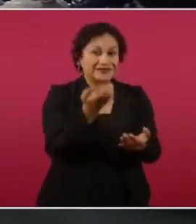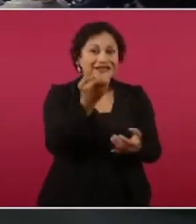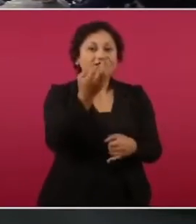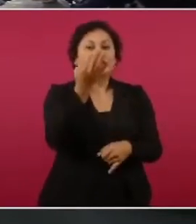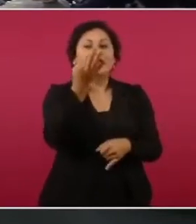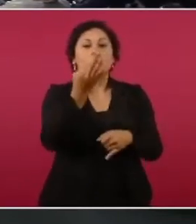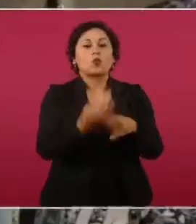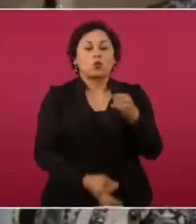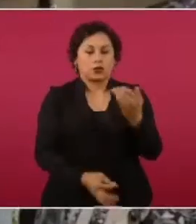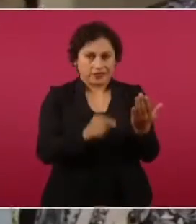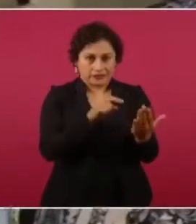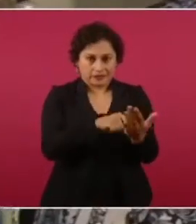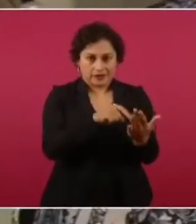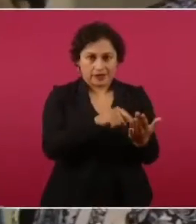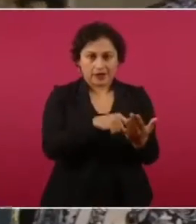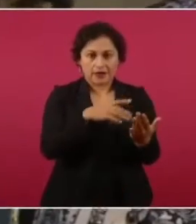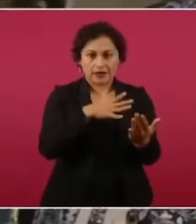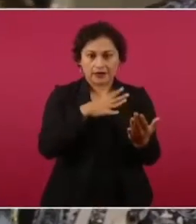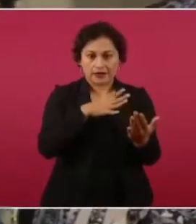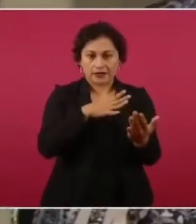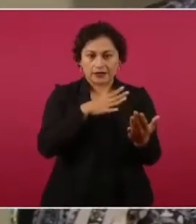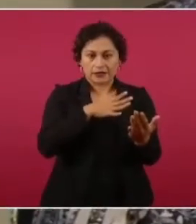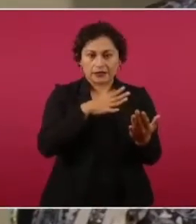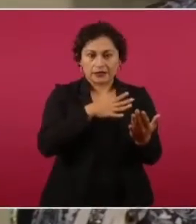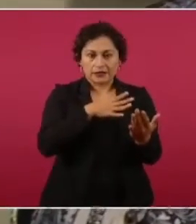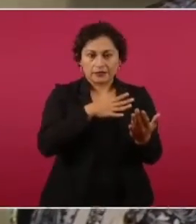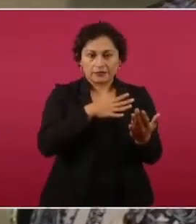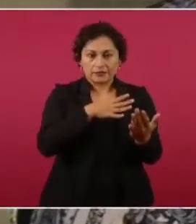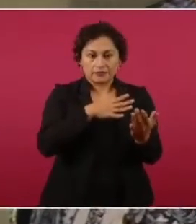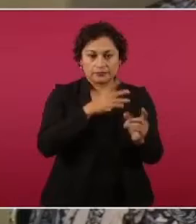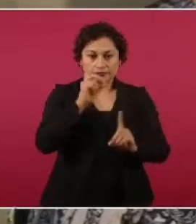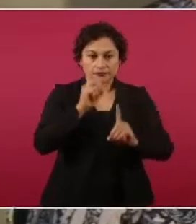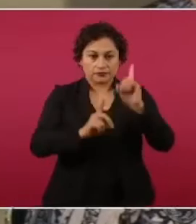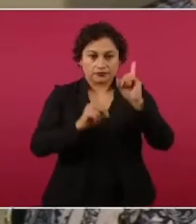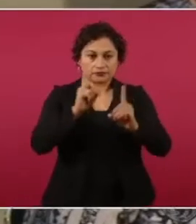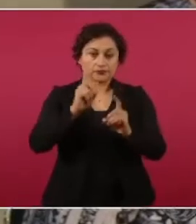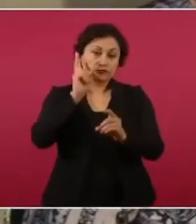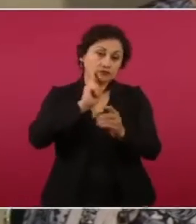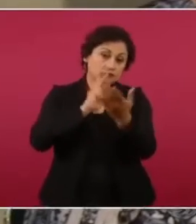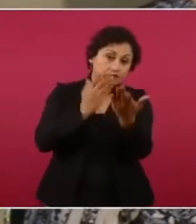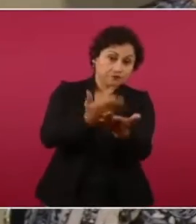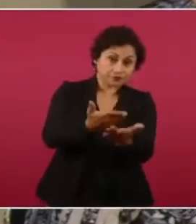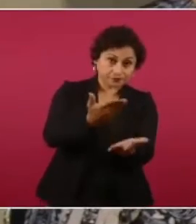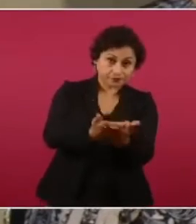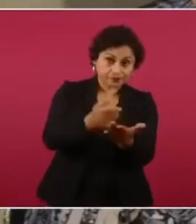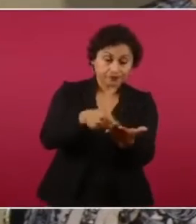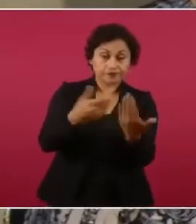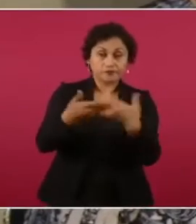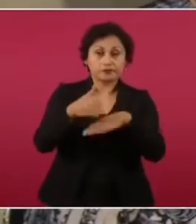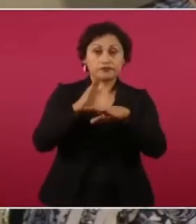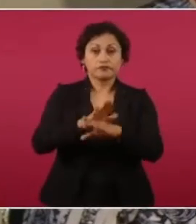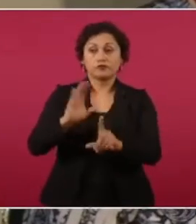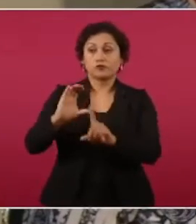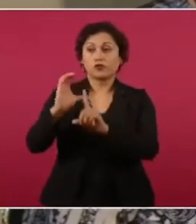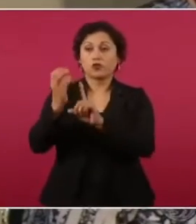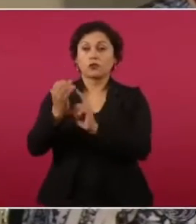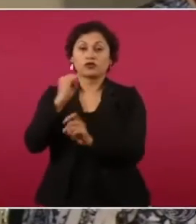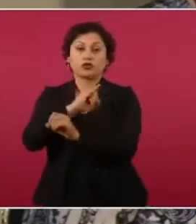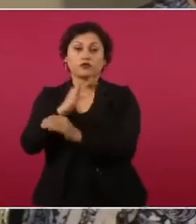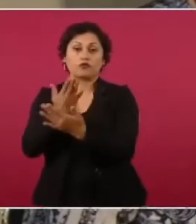cuestionan las pruebas en las que presentó el informe de la comisión?